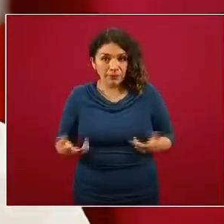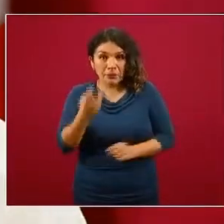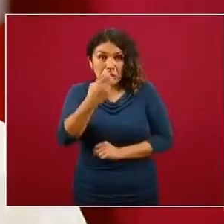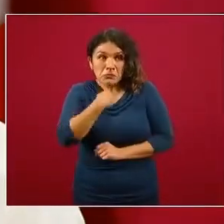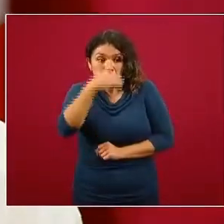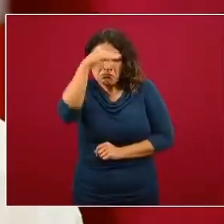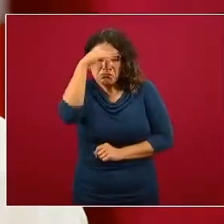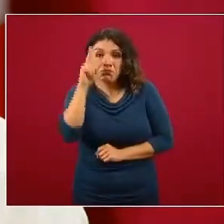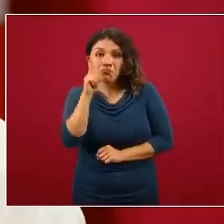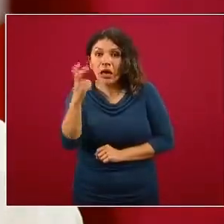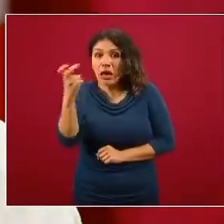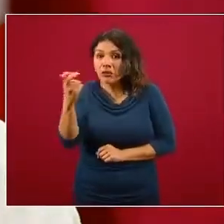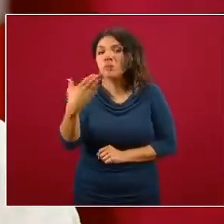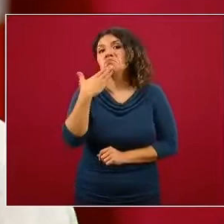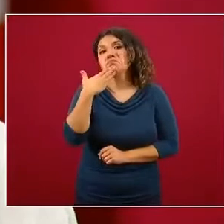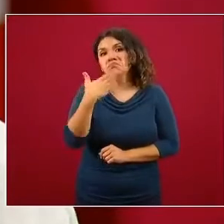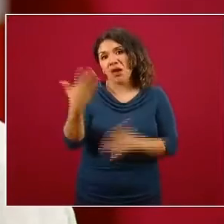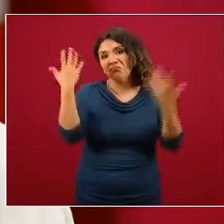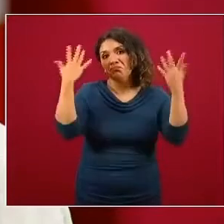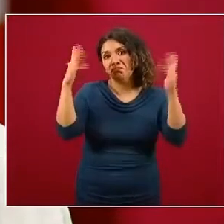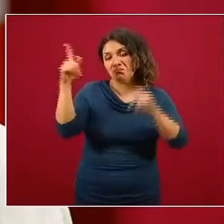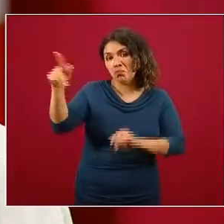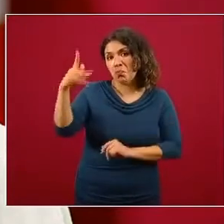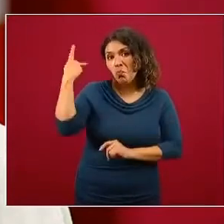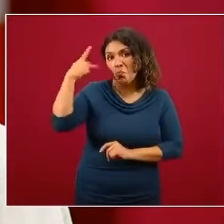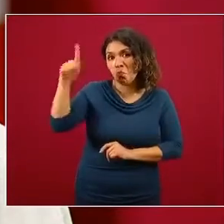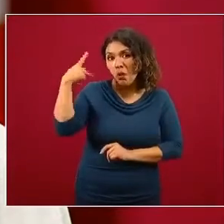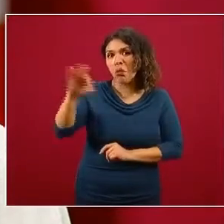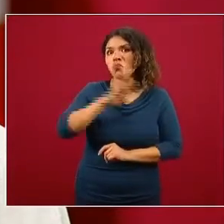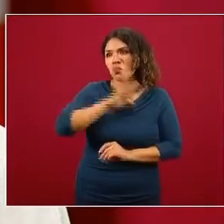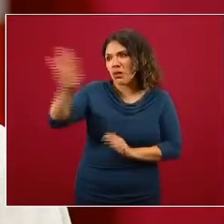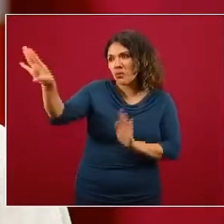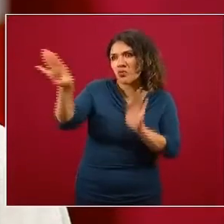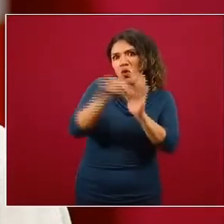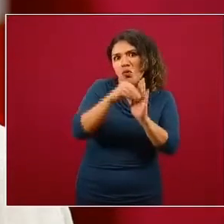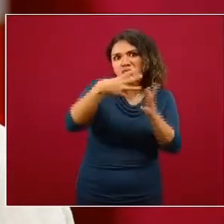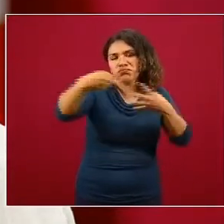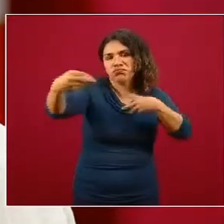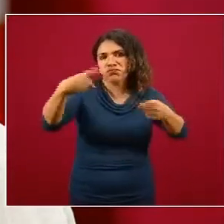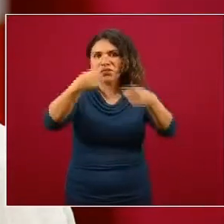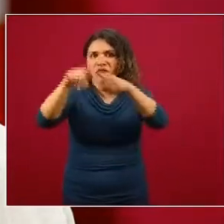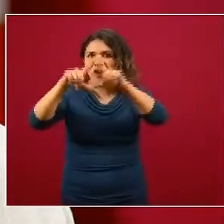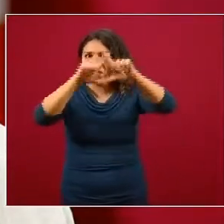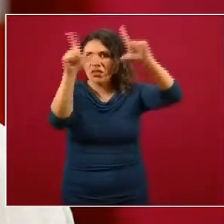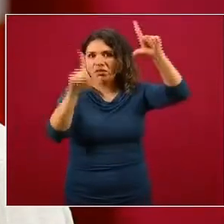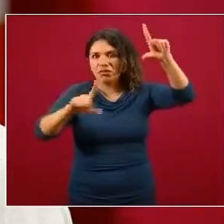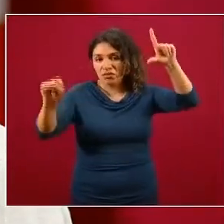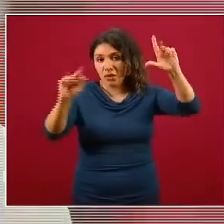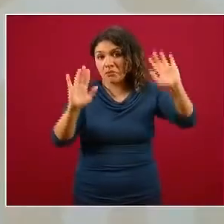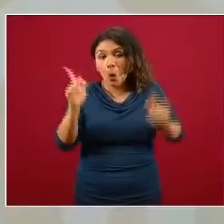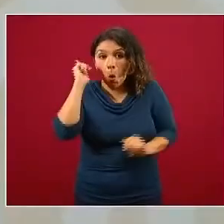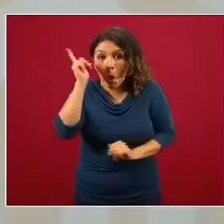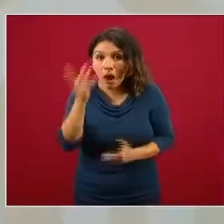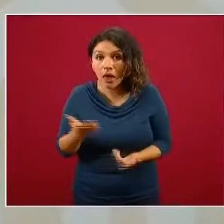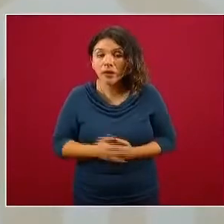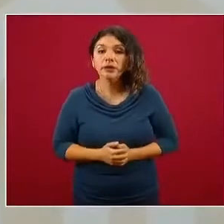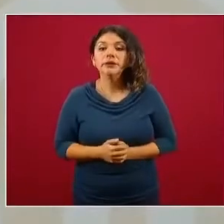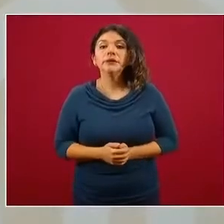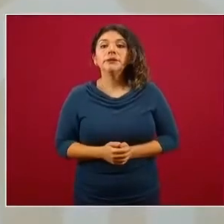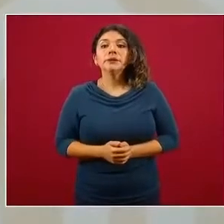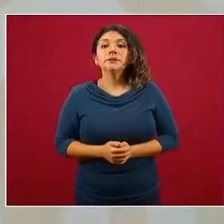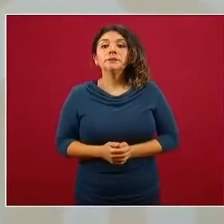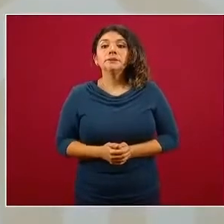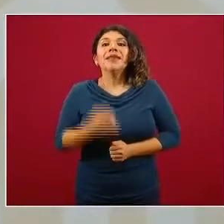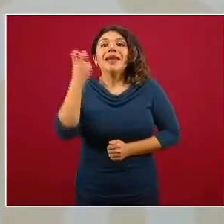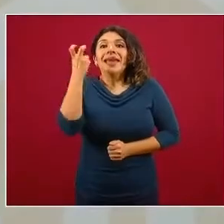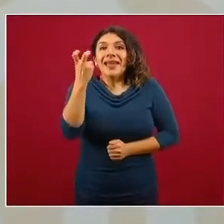consideramos que ese es un modelo muy bueno que podría ser emulado o replicado en las distintas entidades federativas, y